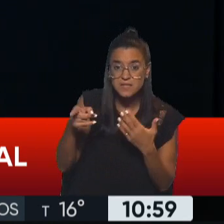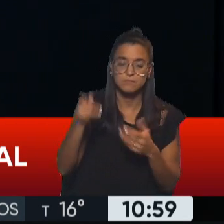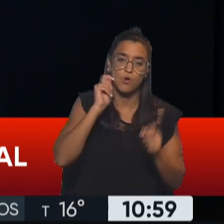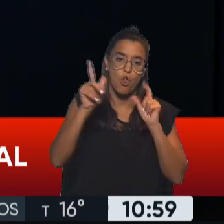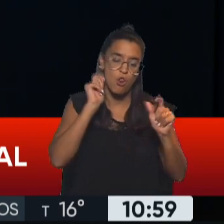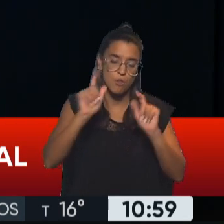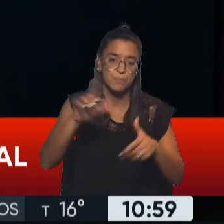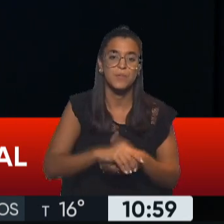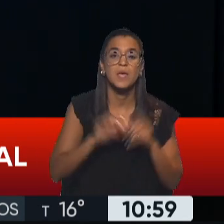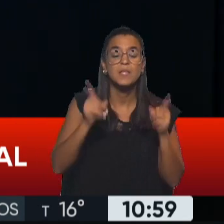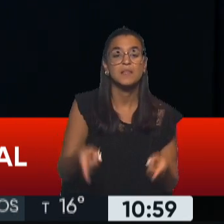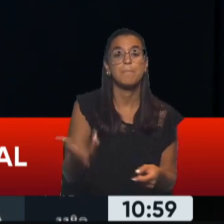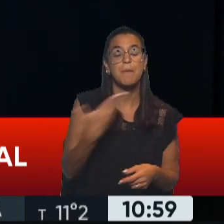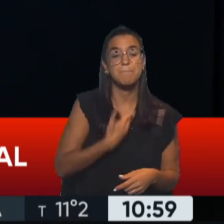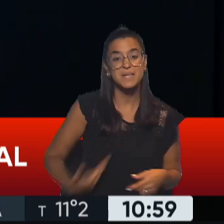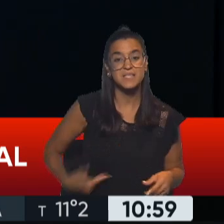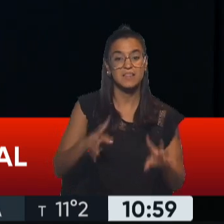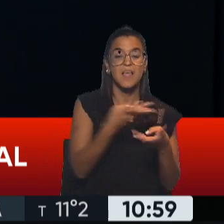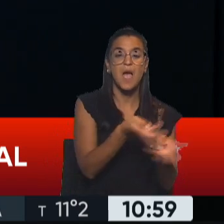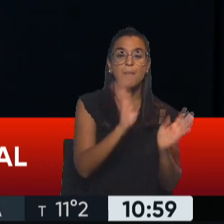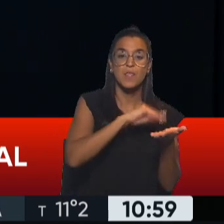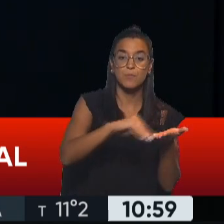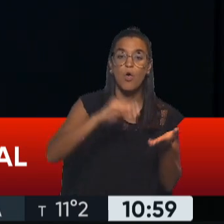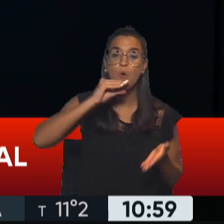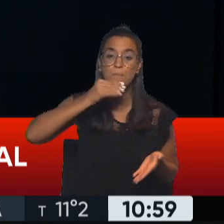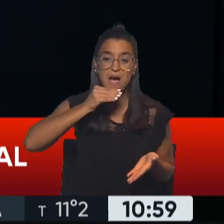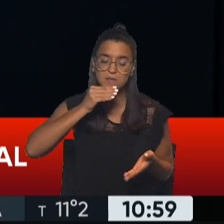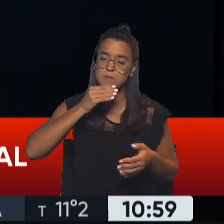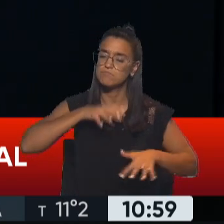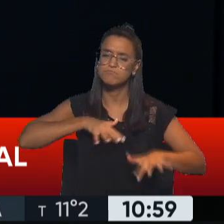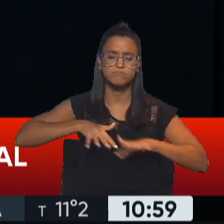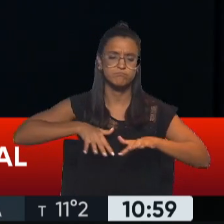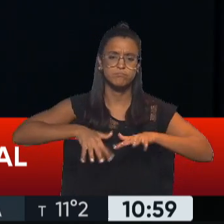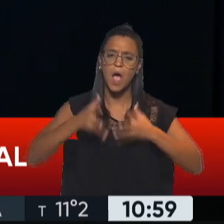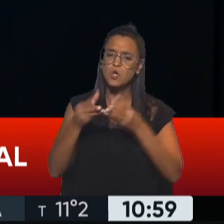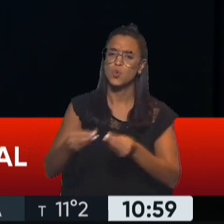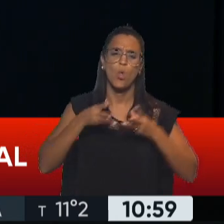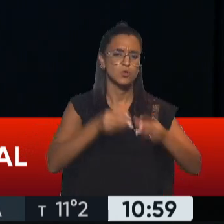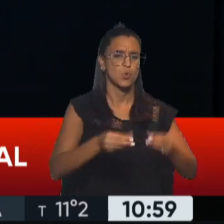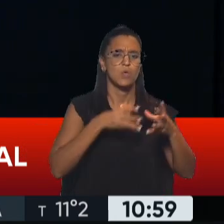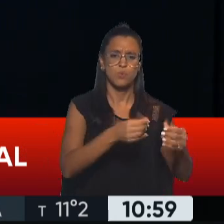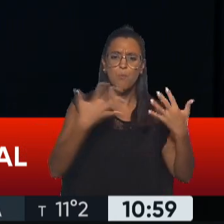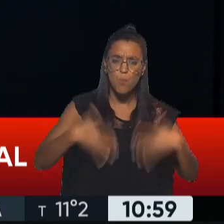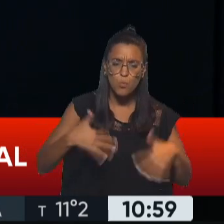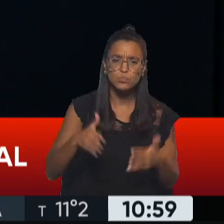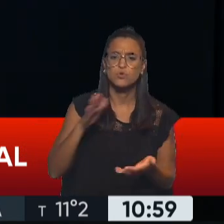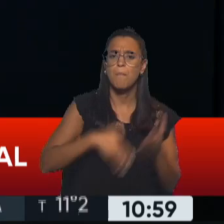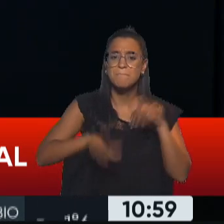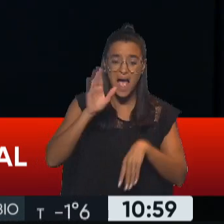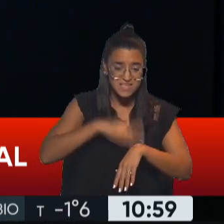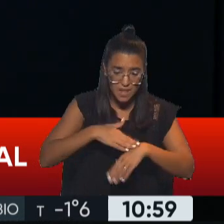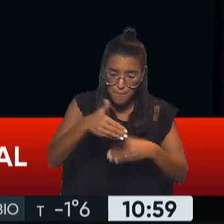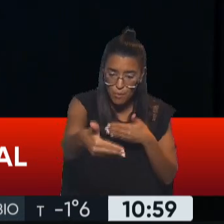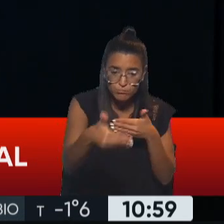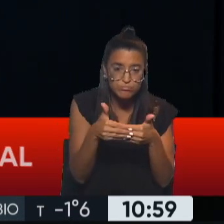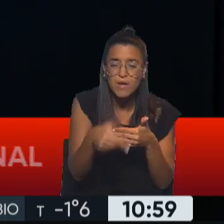al presidente de la Cámara de Diputados, Sergio Massa, que ha estado muy activo ayudando muchísimo, sobre todo en esta recta final, que son